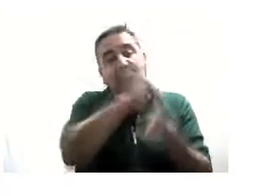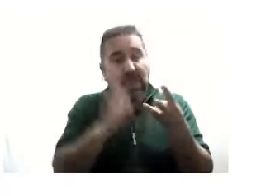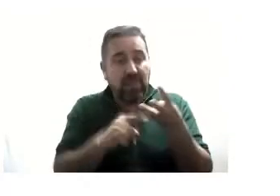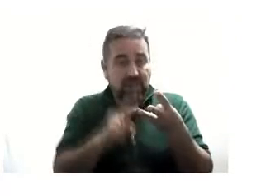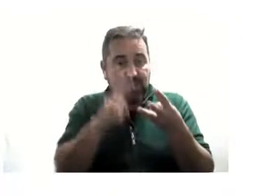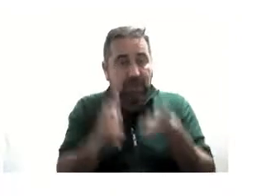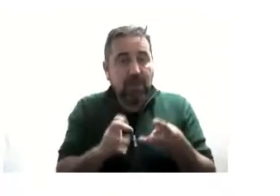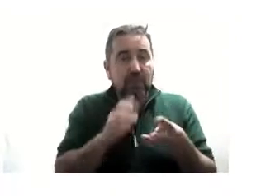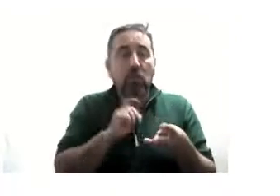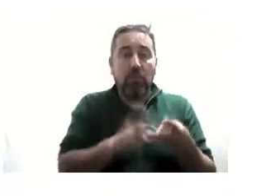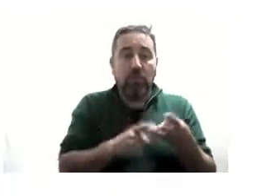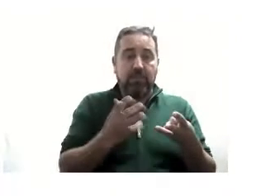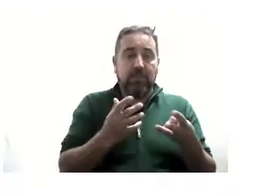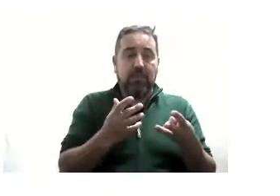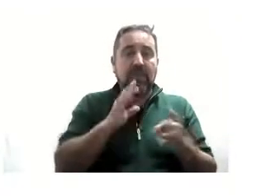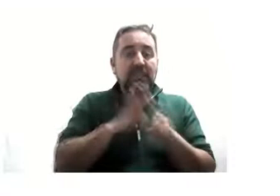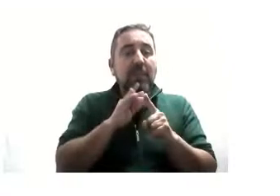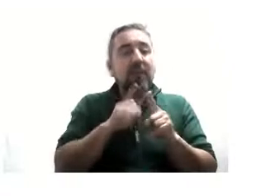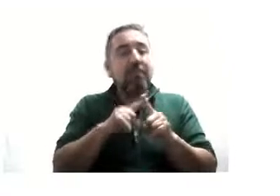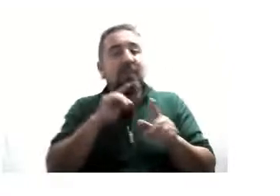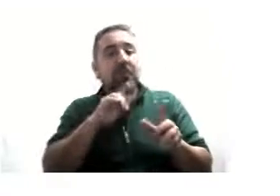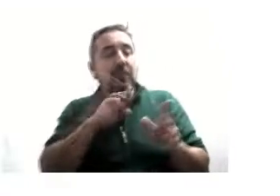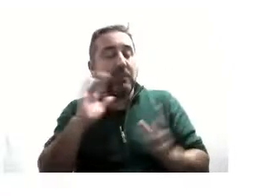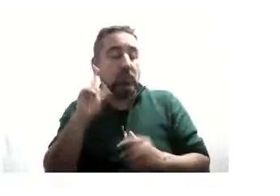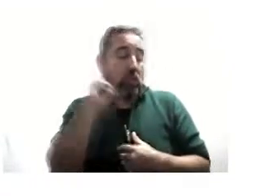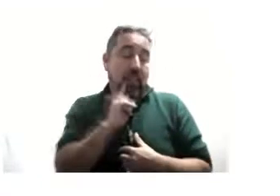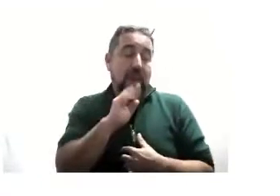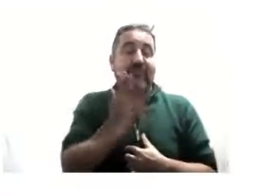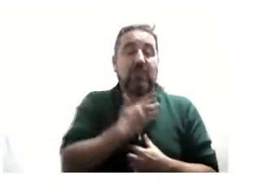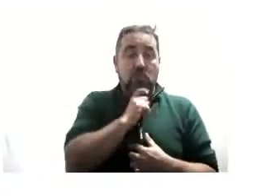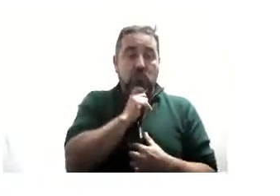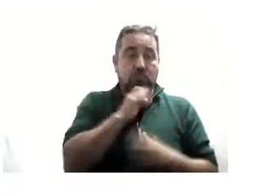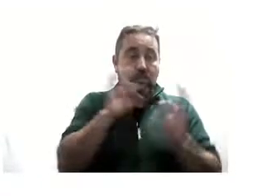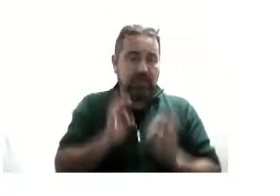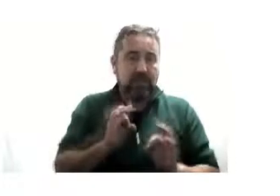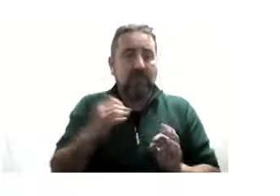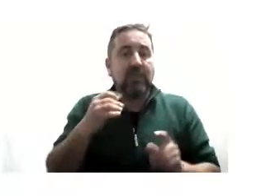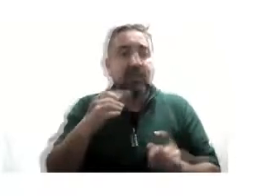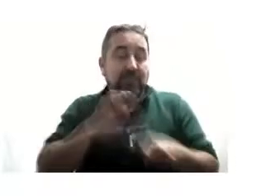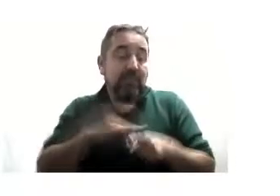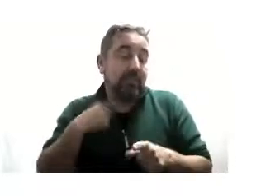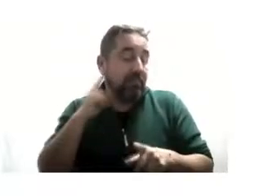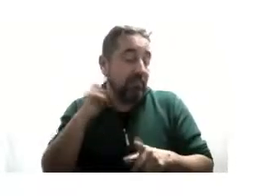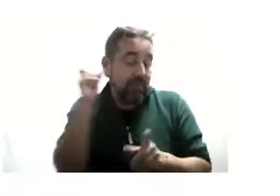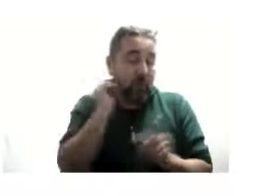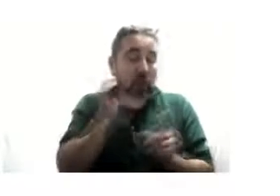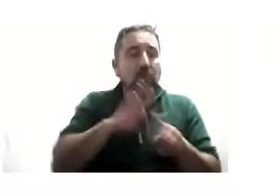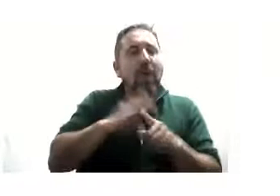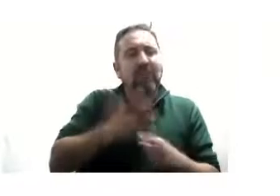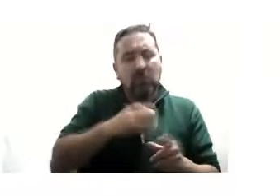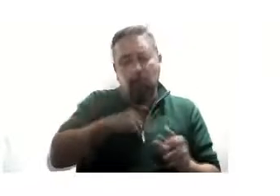del impacto de la sordera en el deterioro cognitivo. Bueno, somos una sociedad cada vez más envejecida y cada vez este tema tiene más